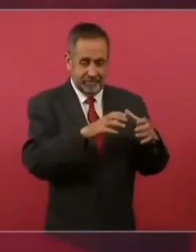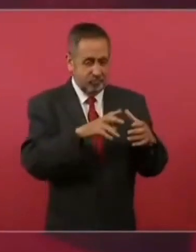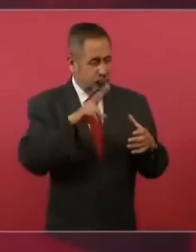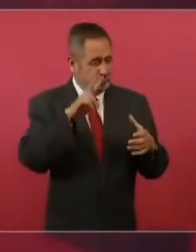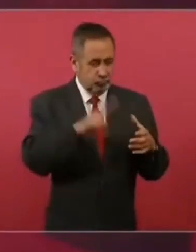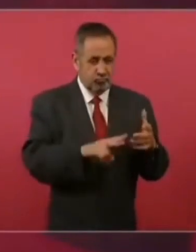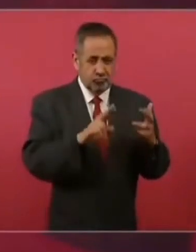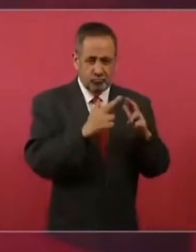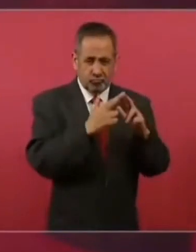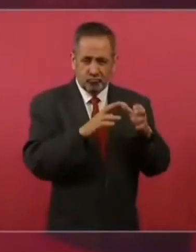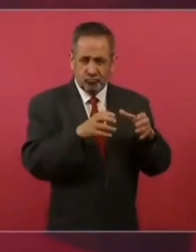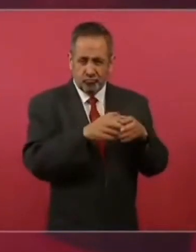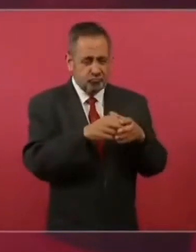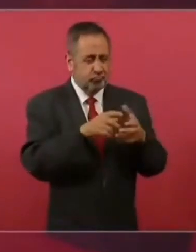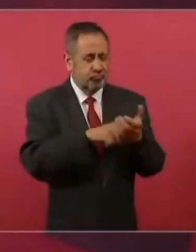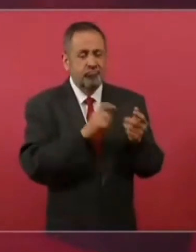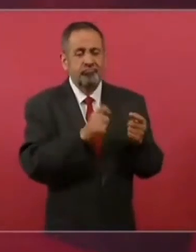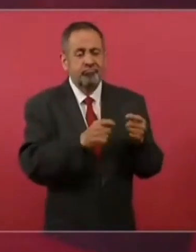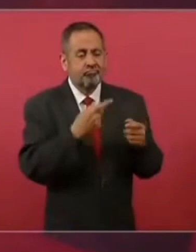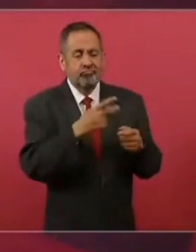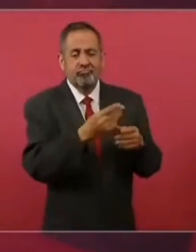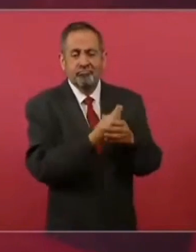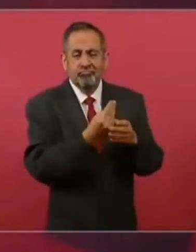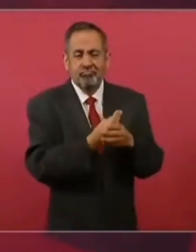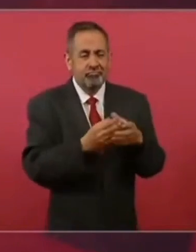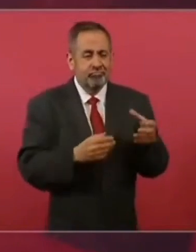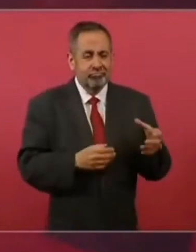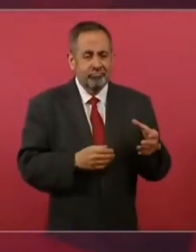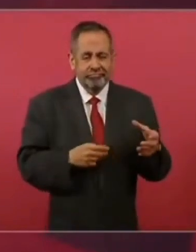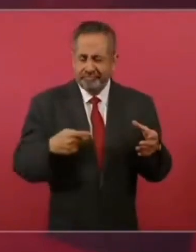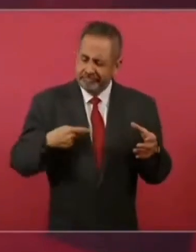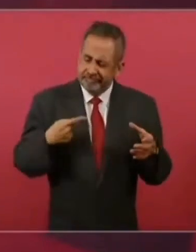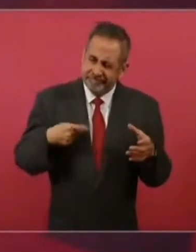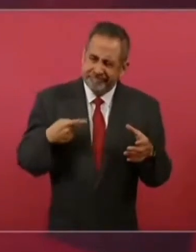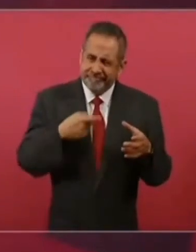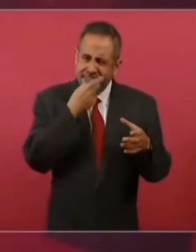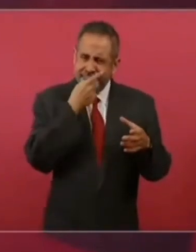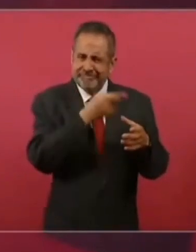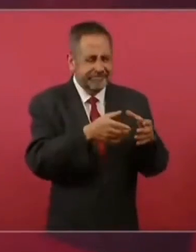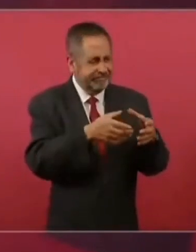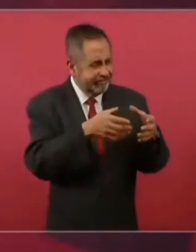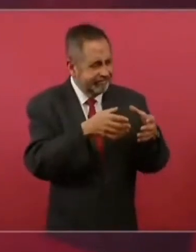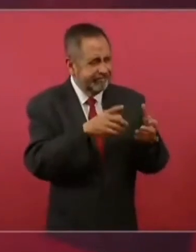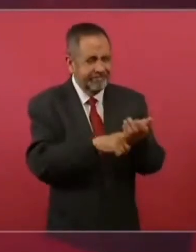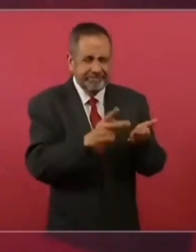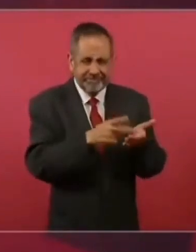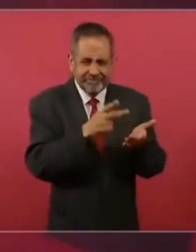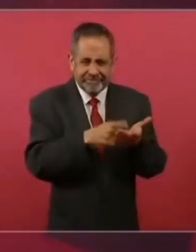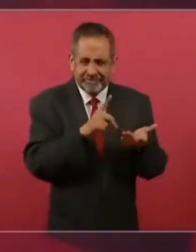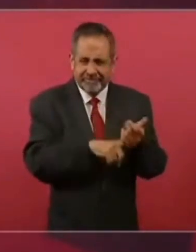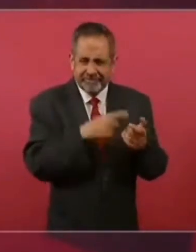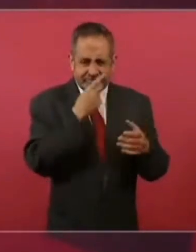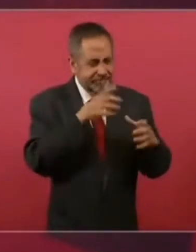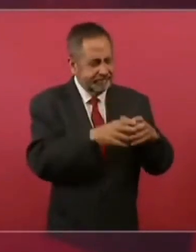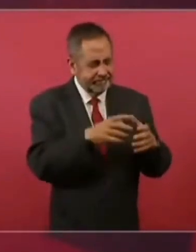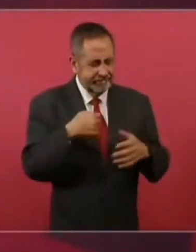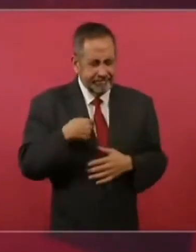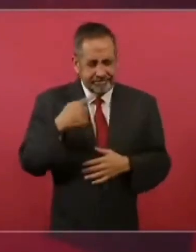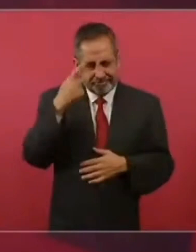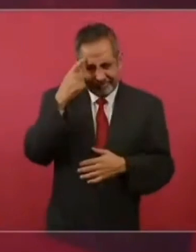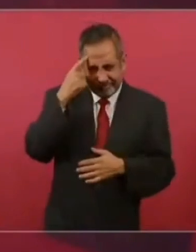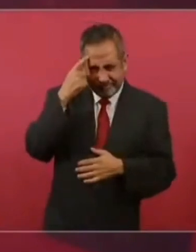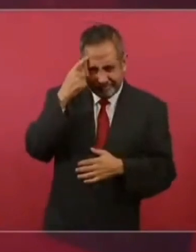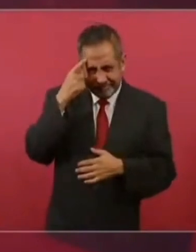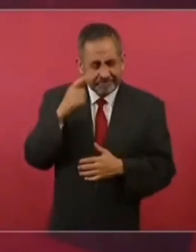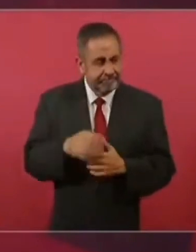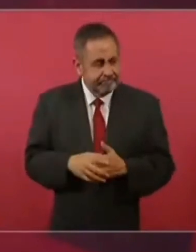de la derecha, lo he dicho muchas veces, porque así me lo